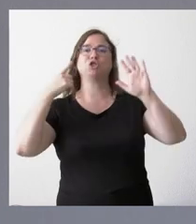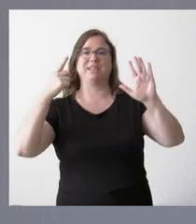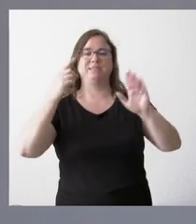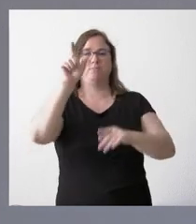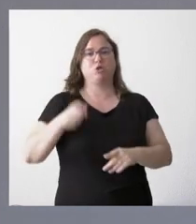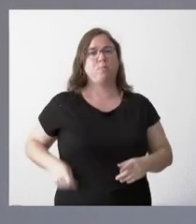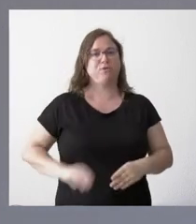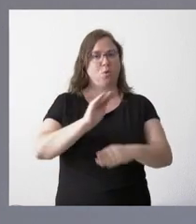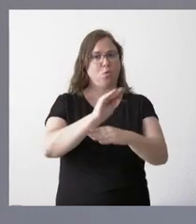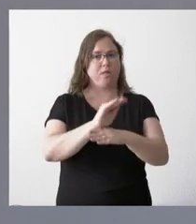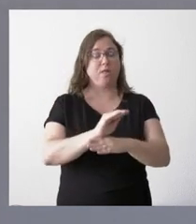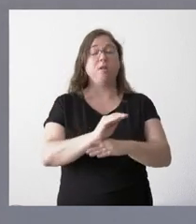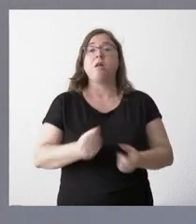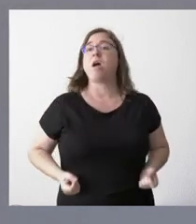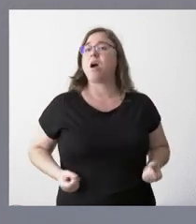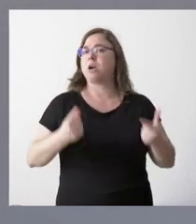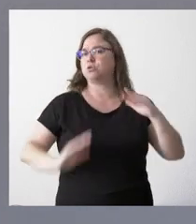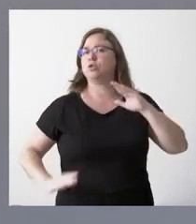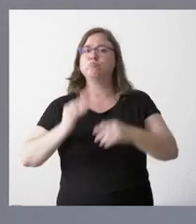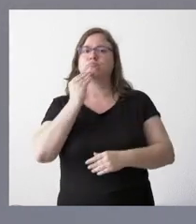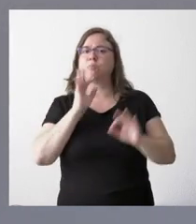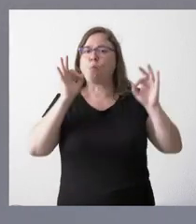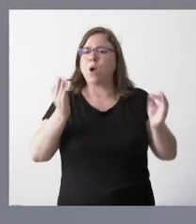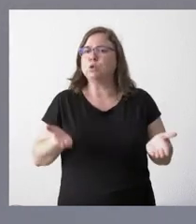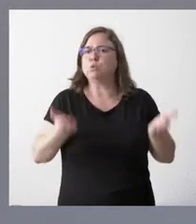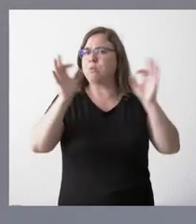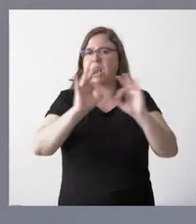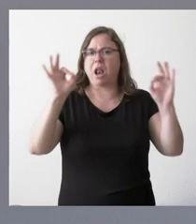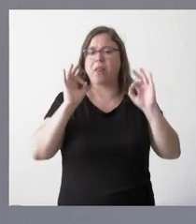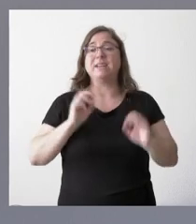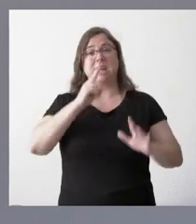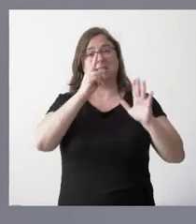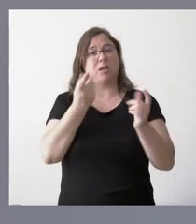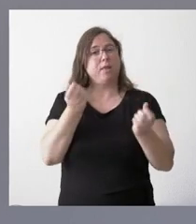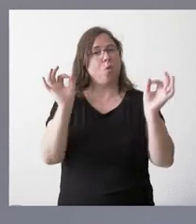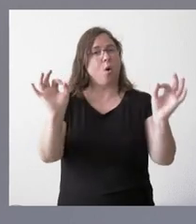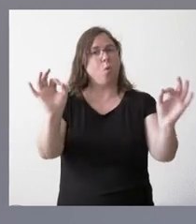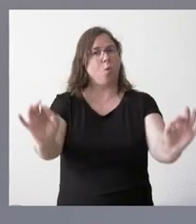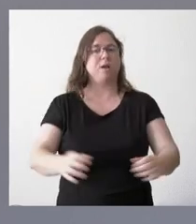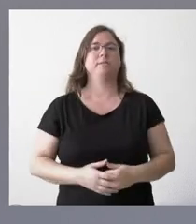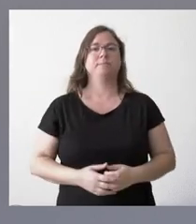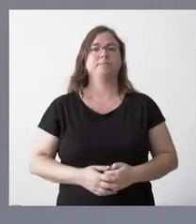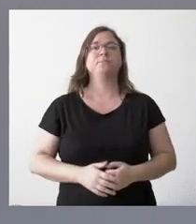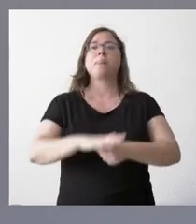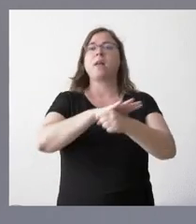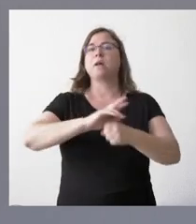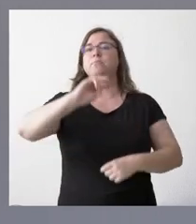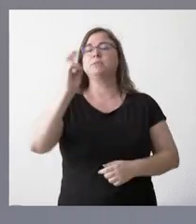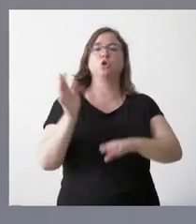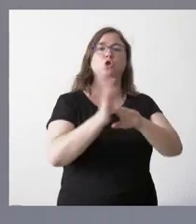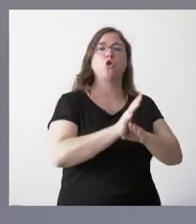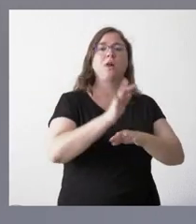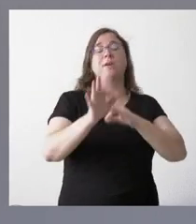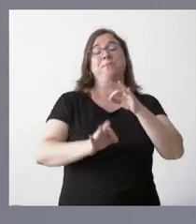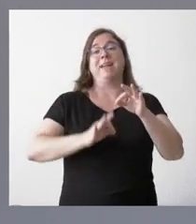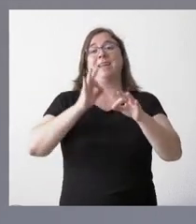se congela y, por tanto, llevamos ya 7 años consecutivos con el mismo nivel. En otro ámbito de cosas, 6 nuevos grados